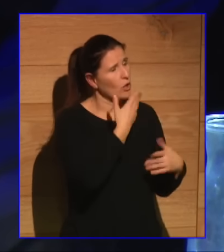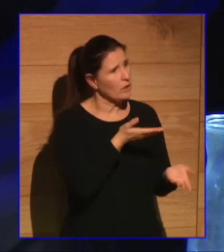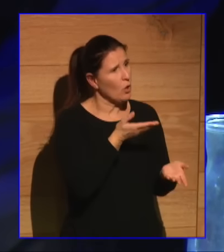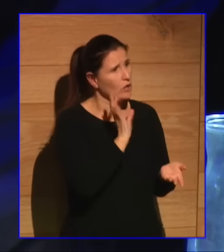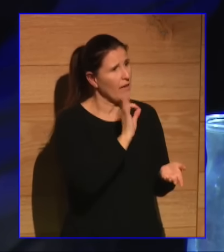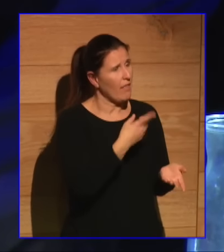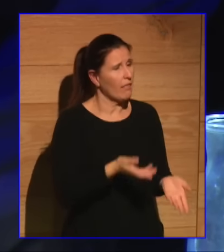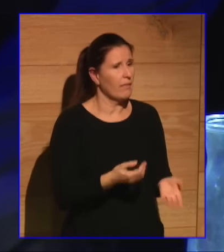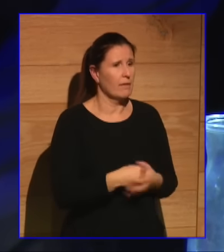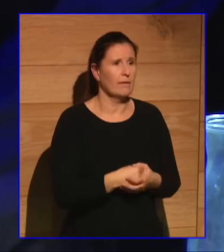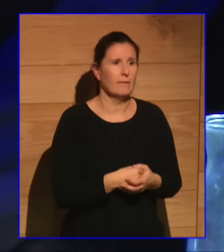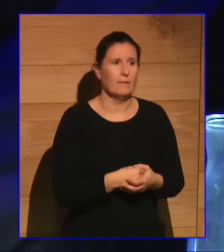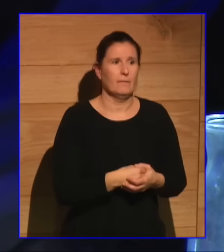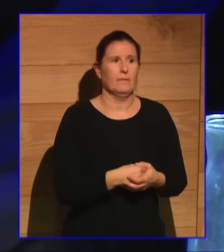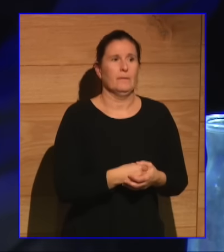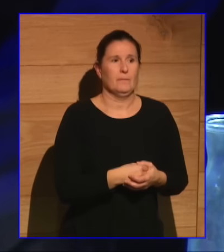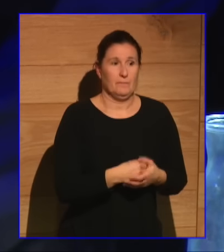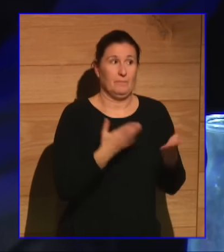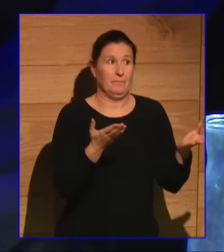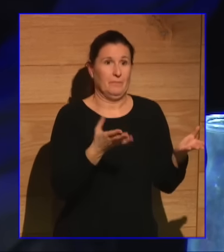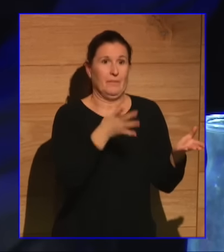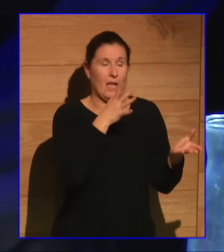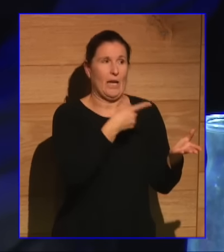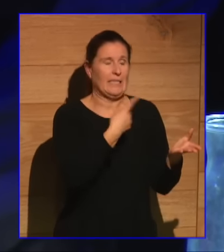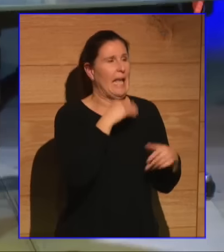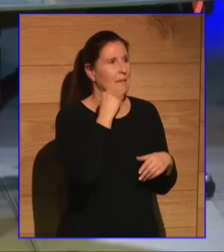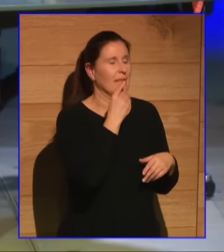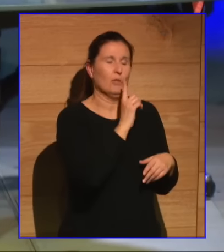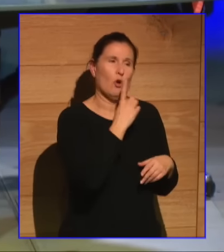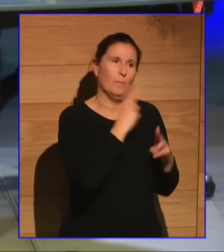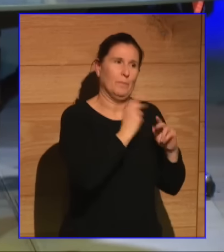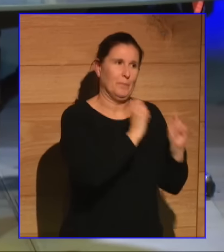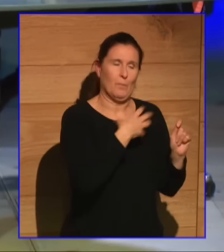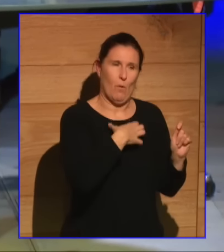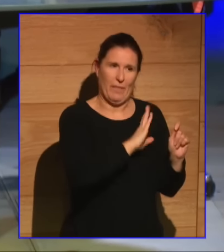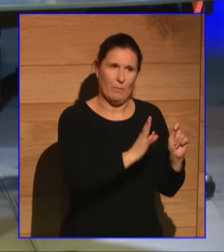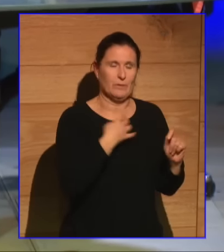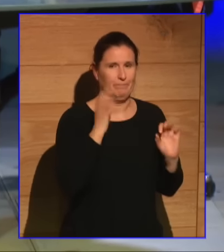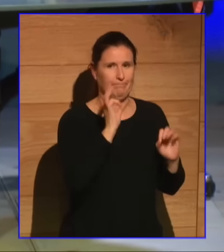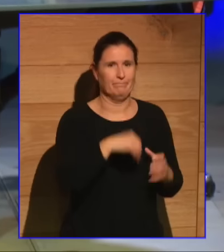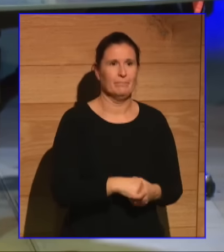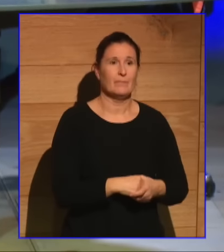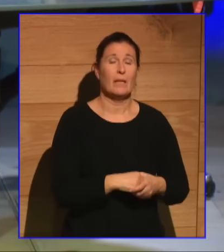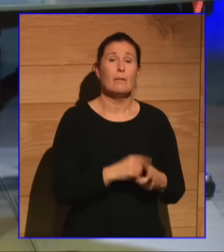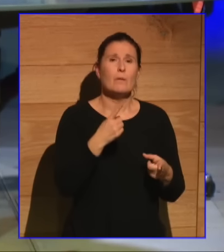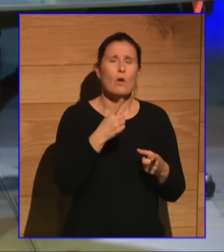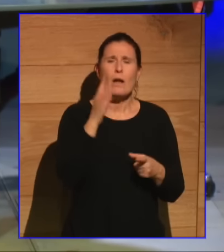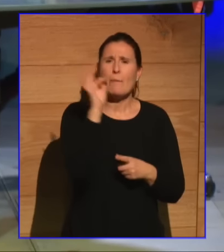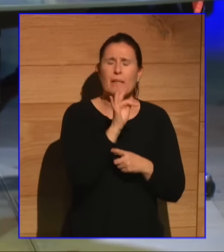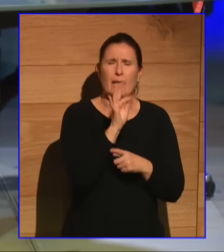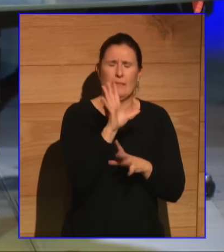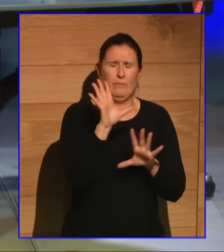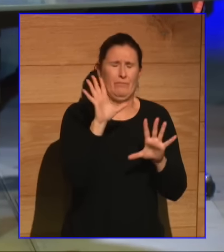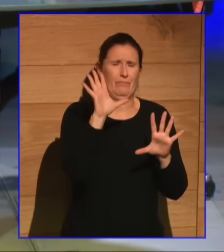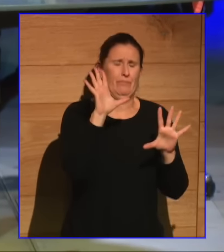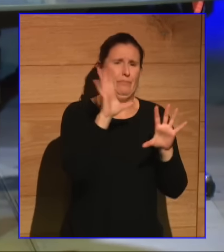antes de la herida. Espero que cuanto antes nos dejes llamarte imbécil, sí. La película es oscurísima, pero hasta el punto... De que